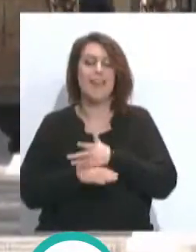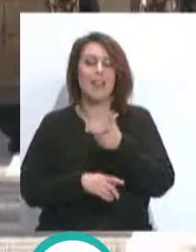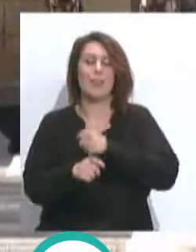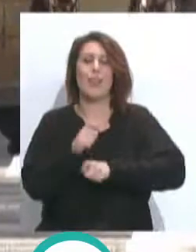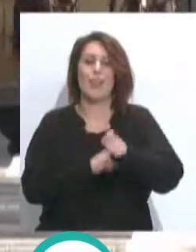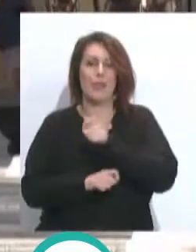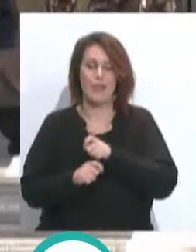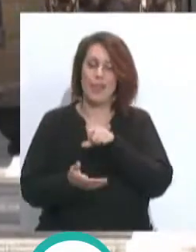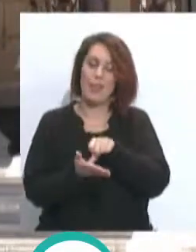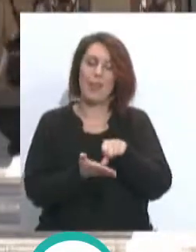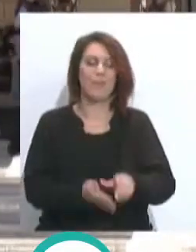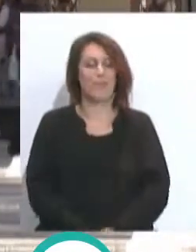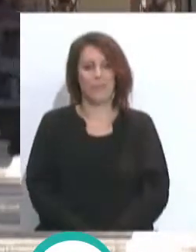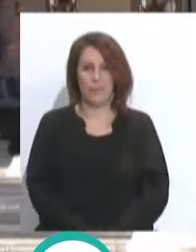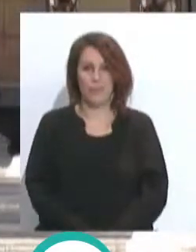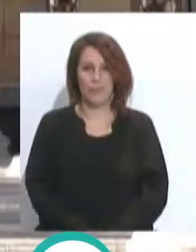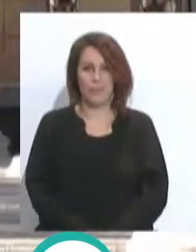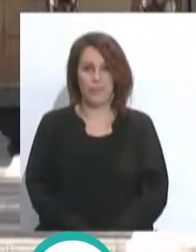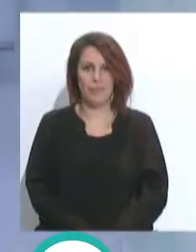las asociaciones de la ciudad.